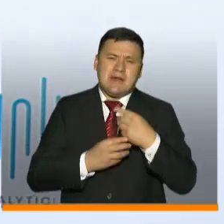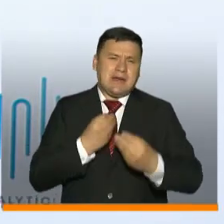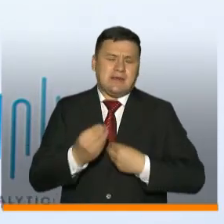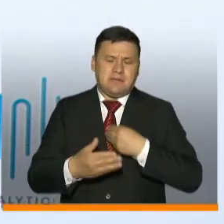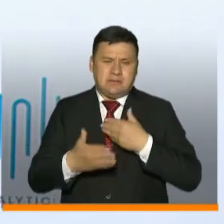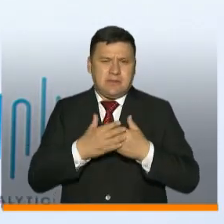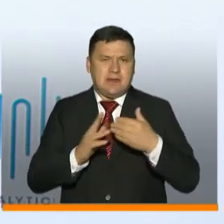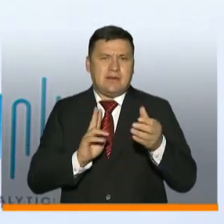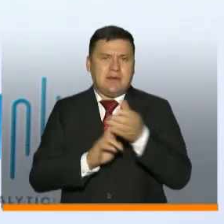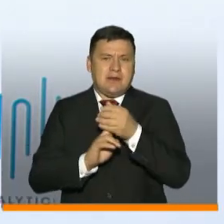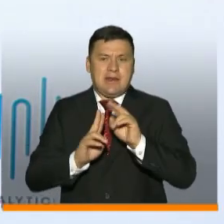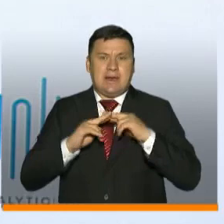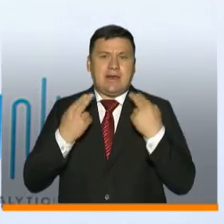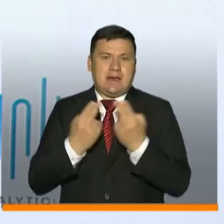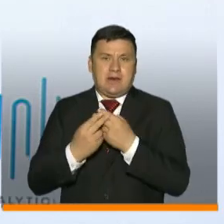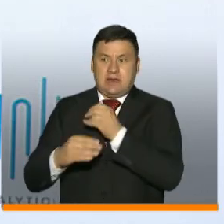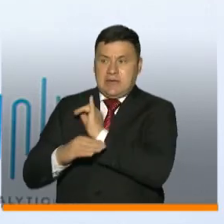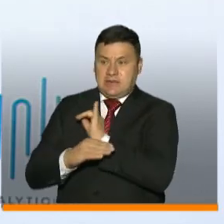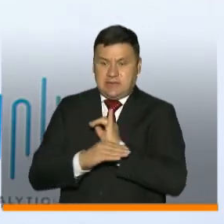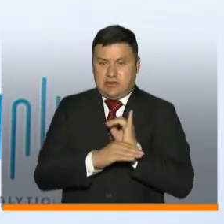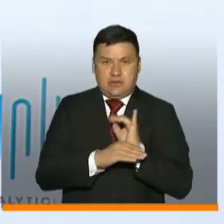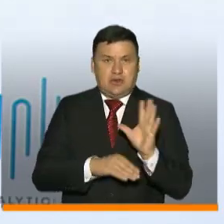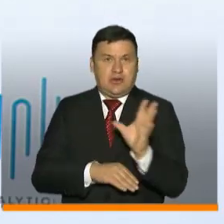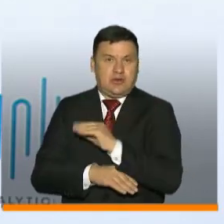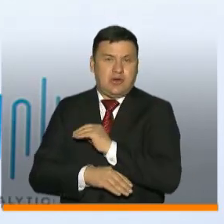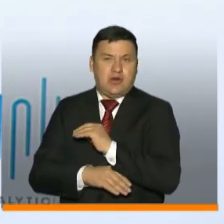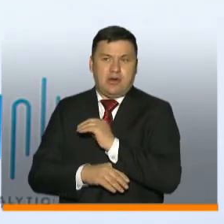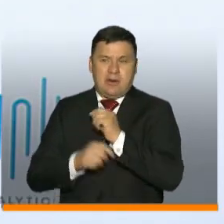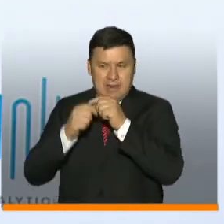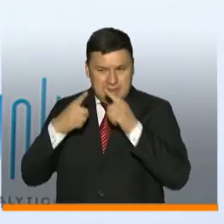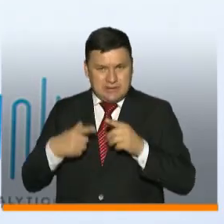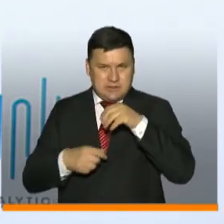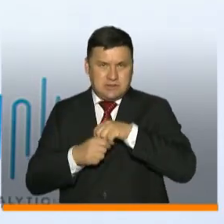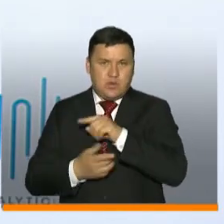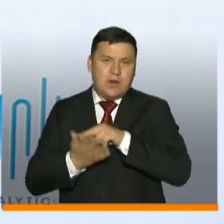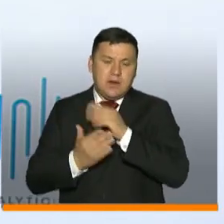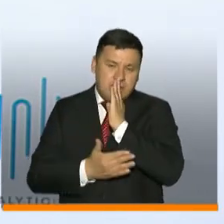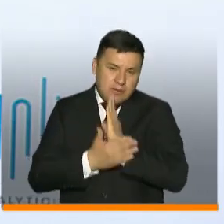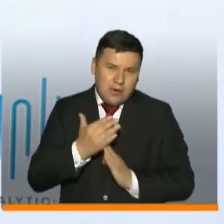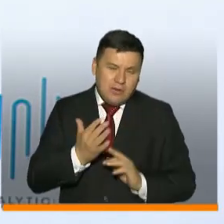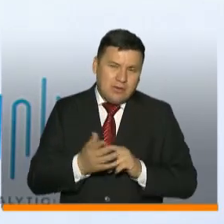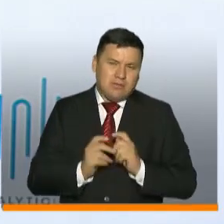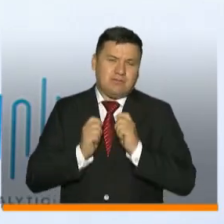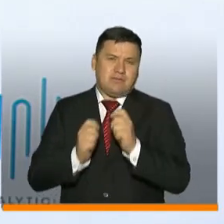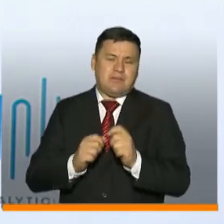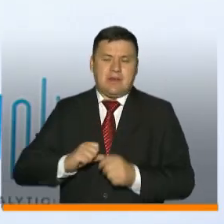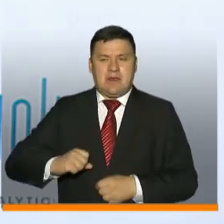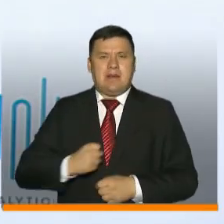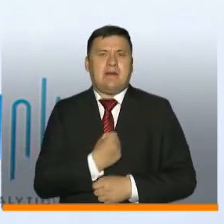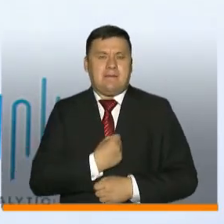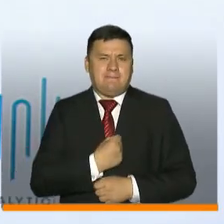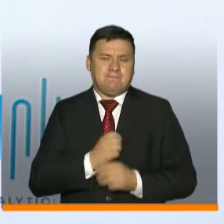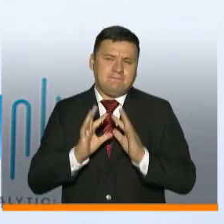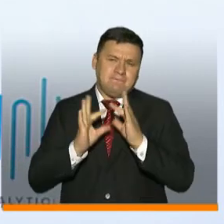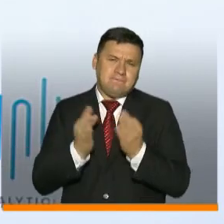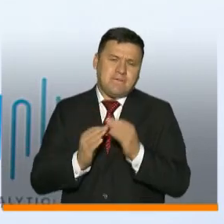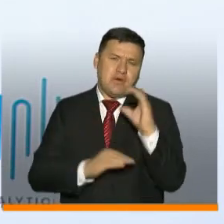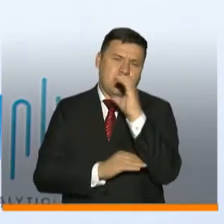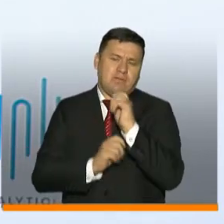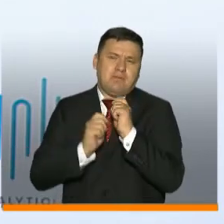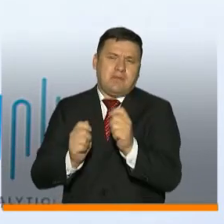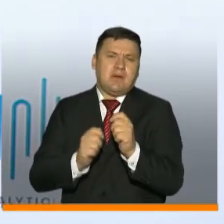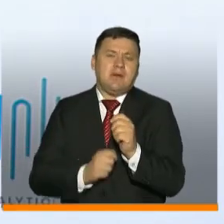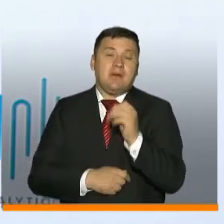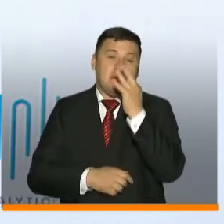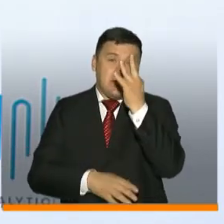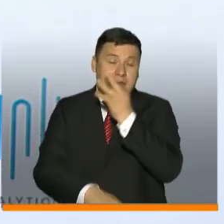es reunir a toda la institucionalidad en torno de algo tan noble como entregarle los mercados a las familias colombianas. Hoy tenemos